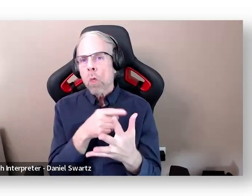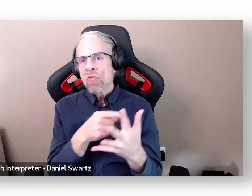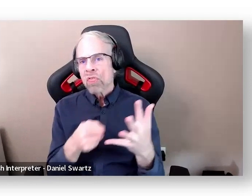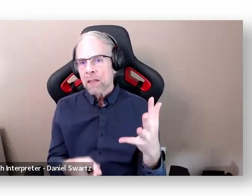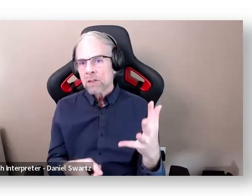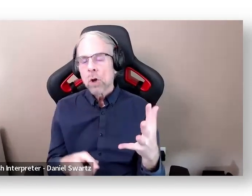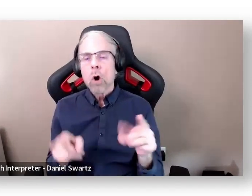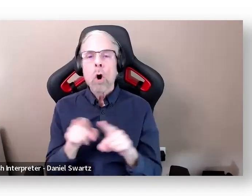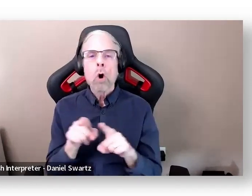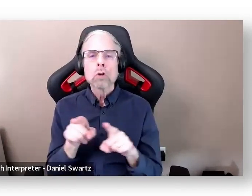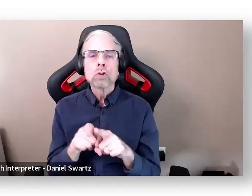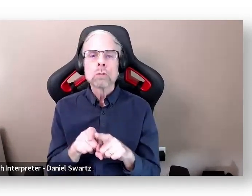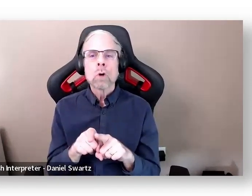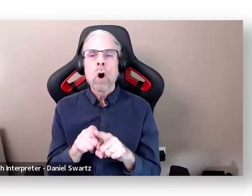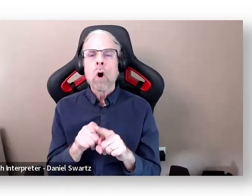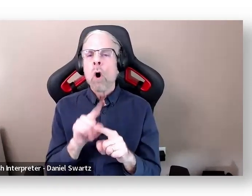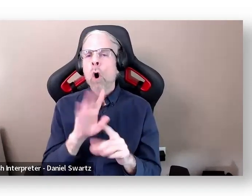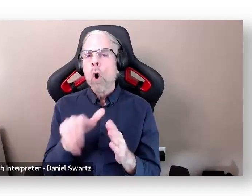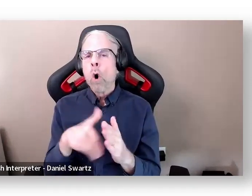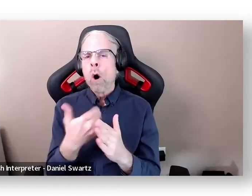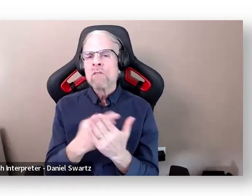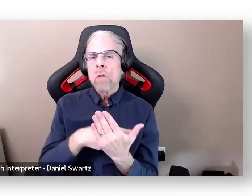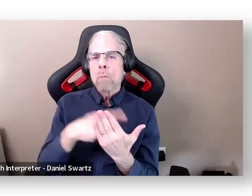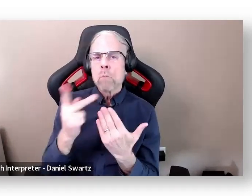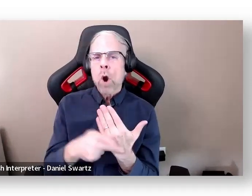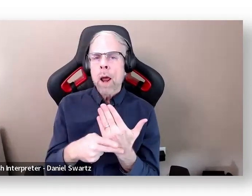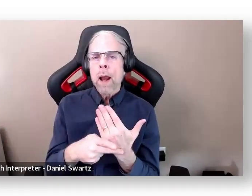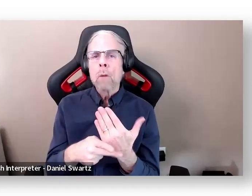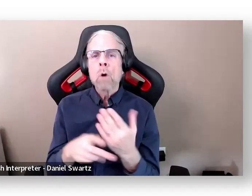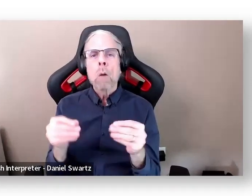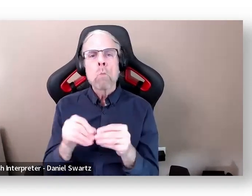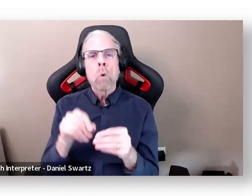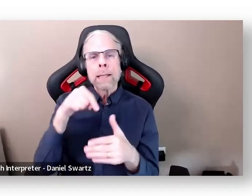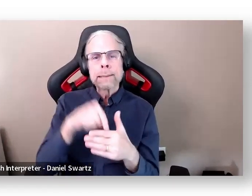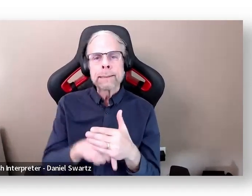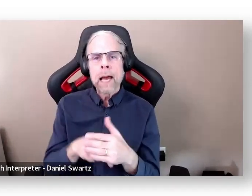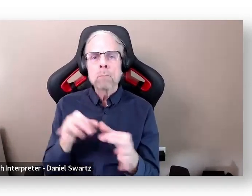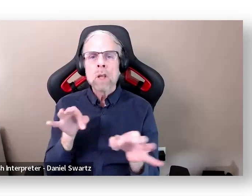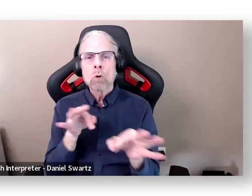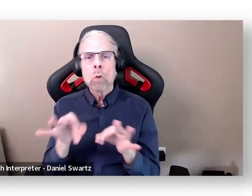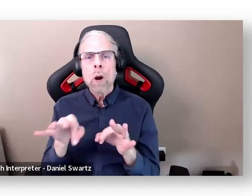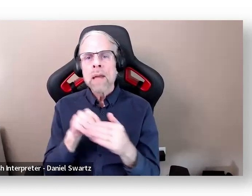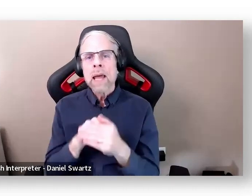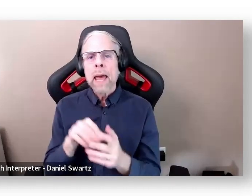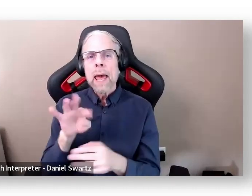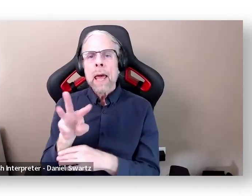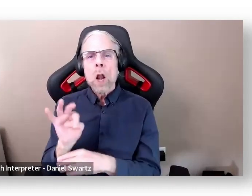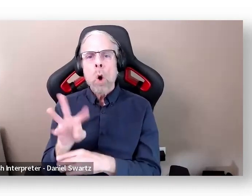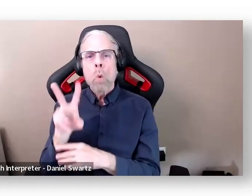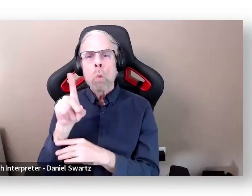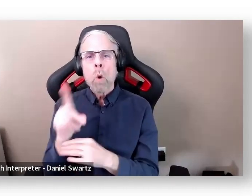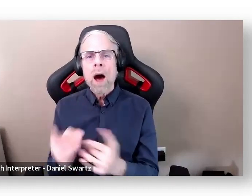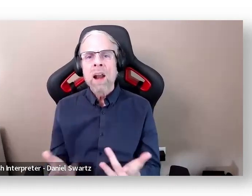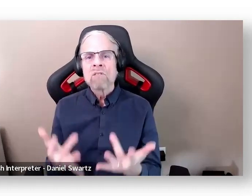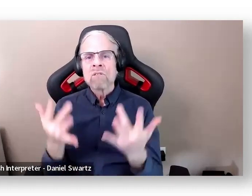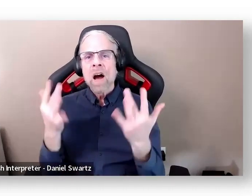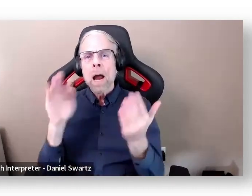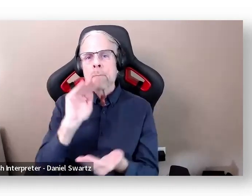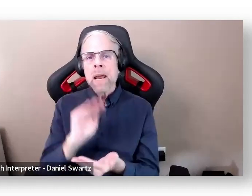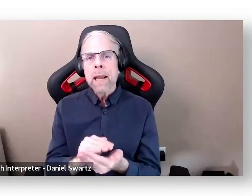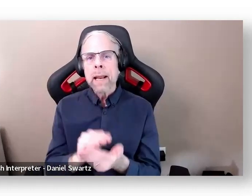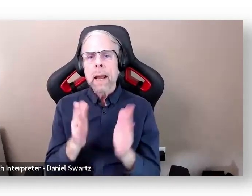Entonces voy a estar explicando esas cosas y también estos programas. Y también